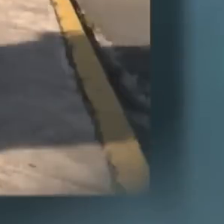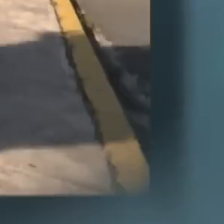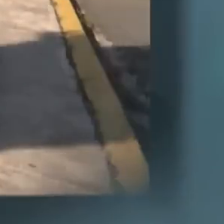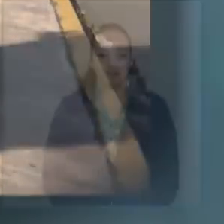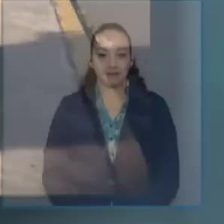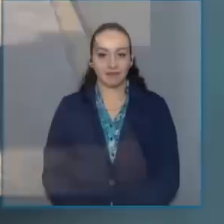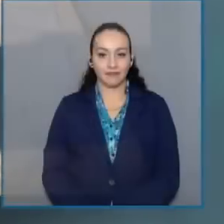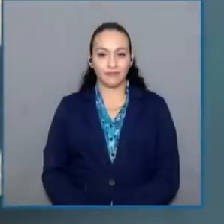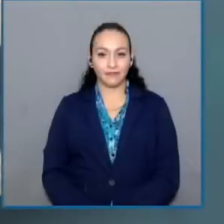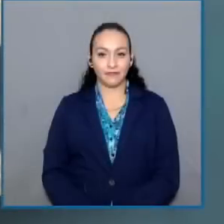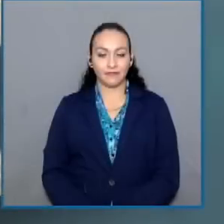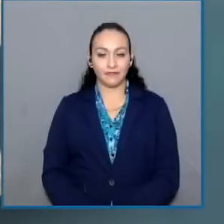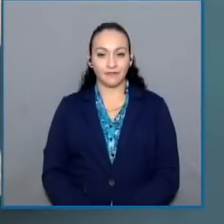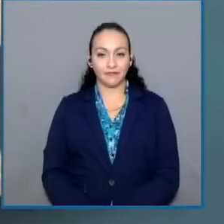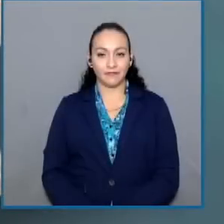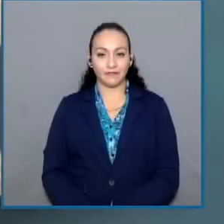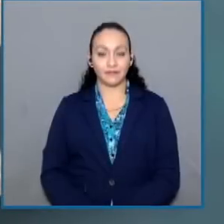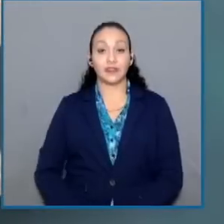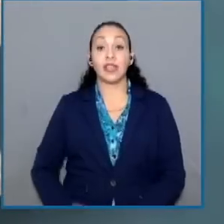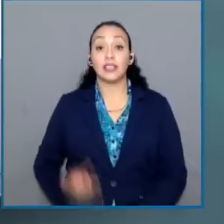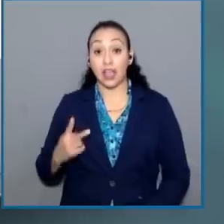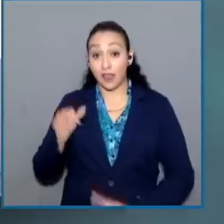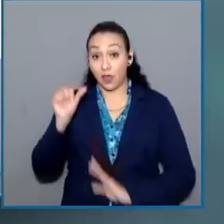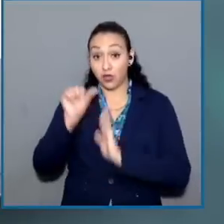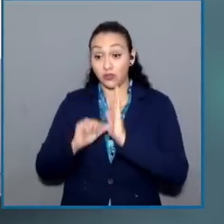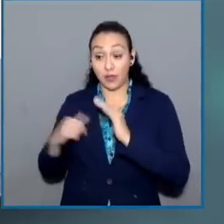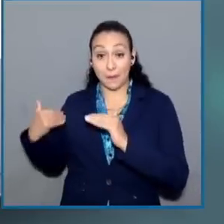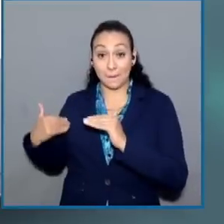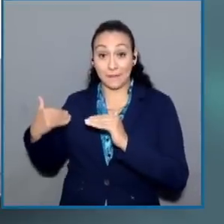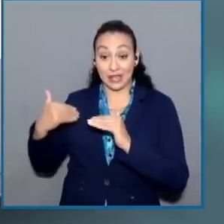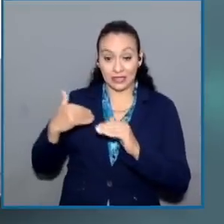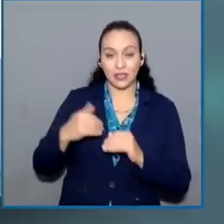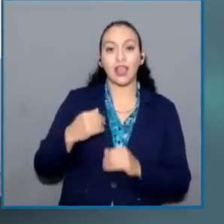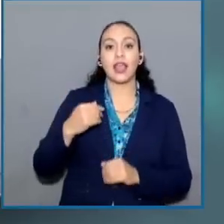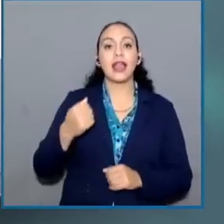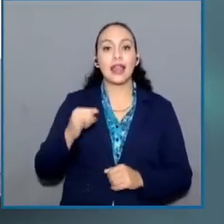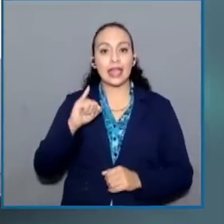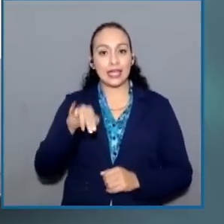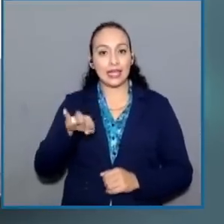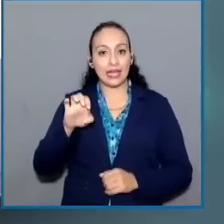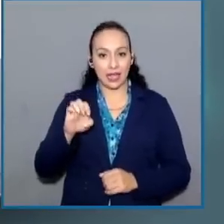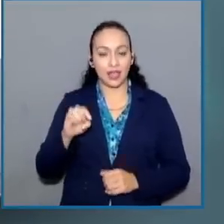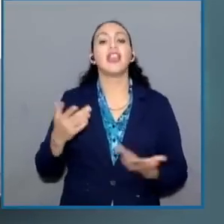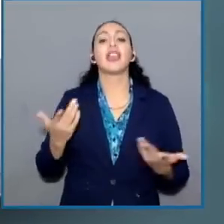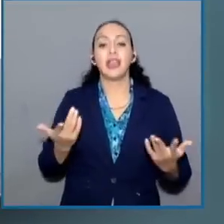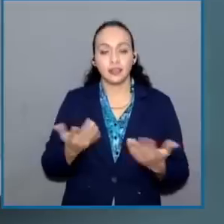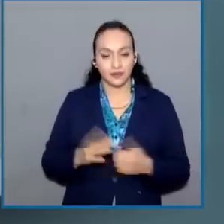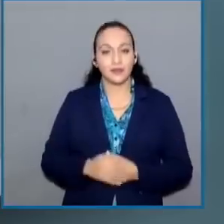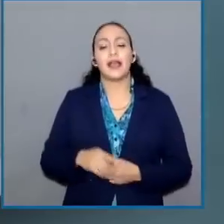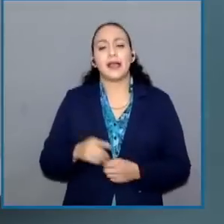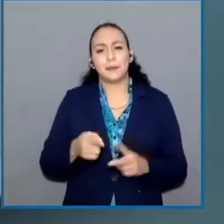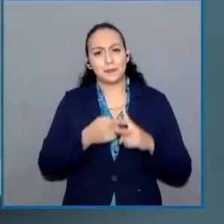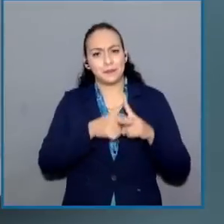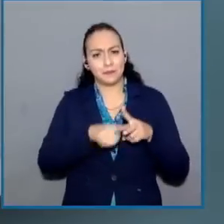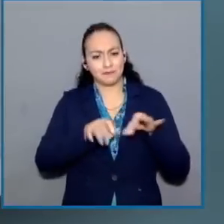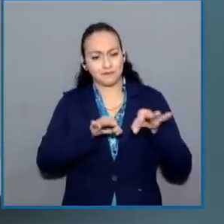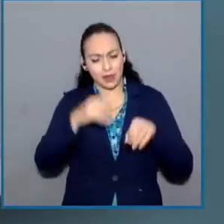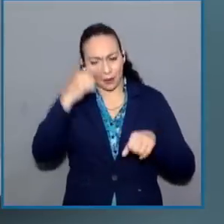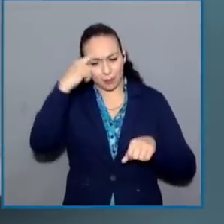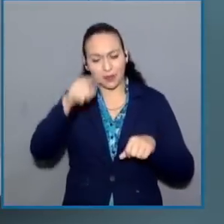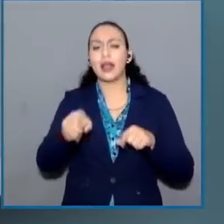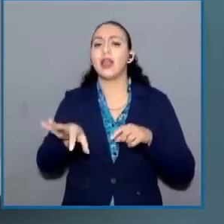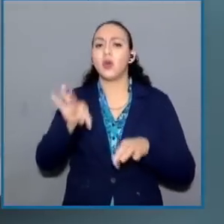Tras 2 meses de suspensión, el INE instaló la comisión especial encargada de la elección extraordinaria del Poder Judicial de